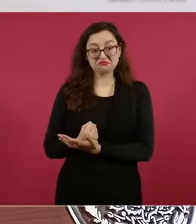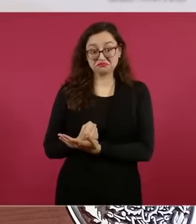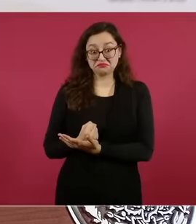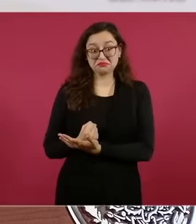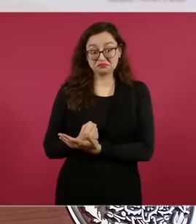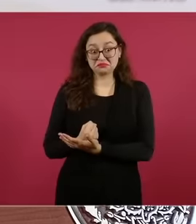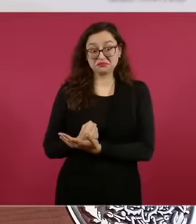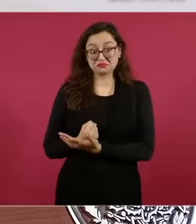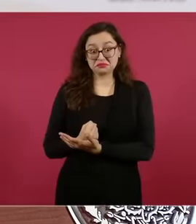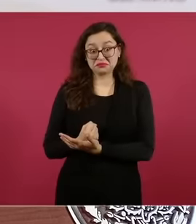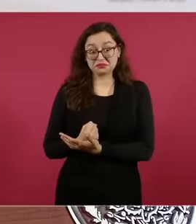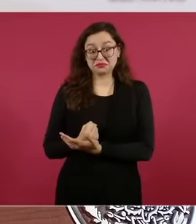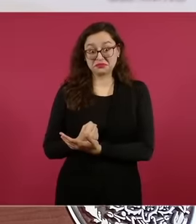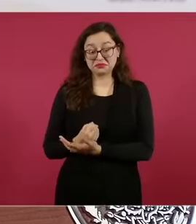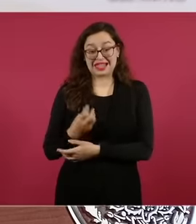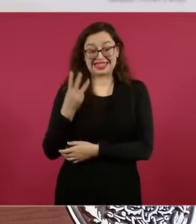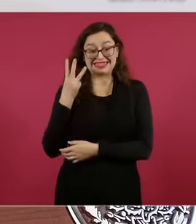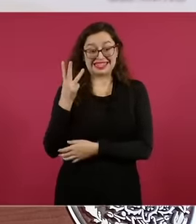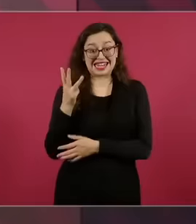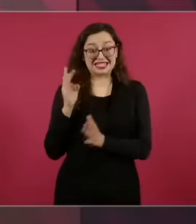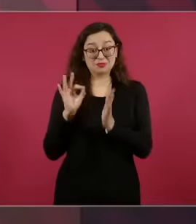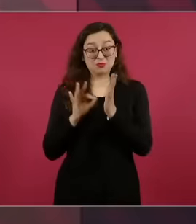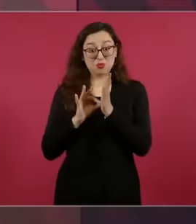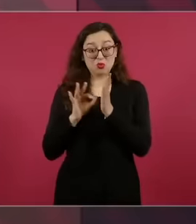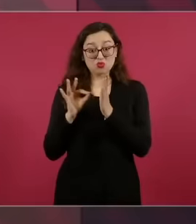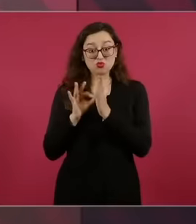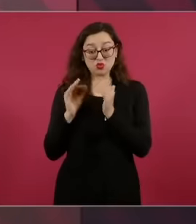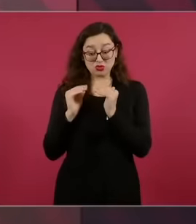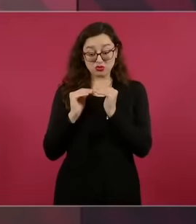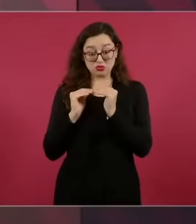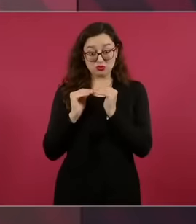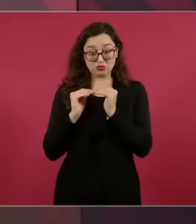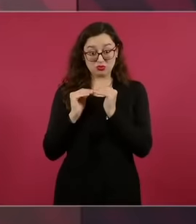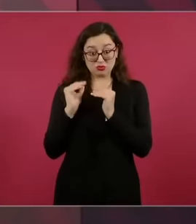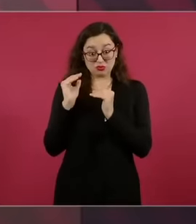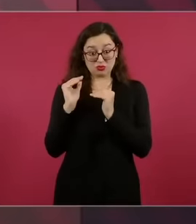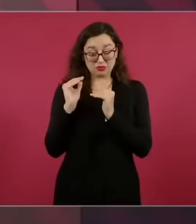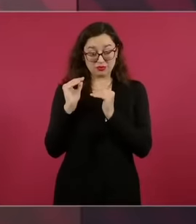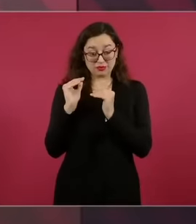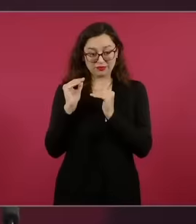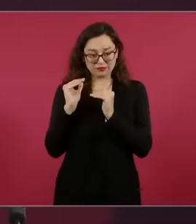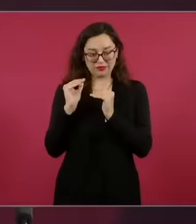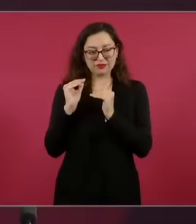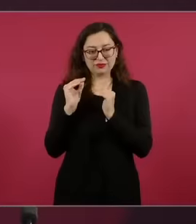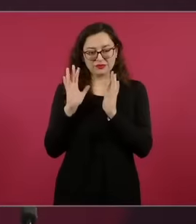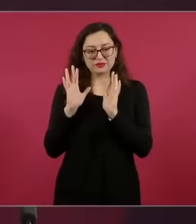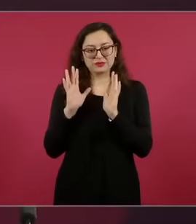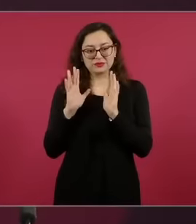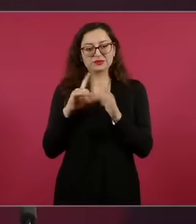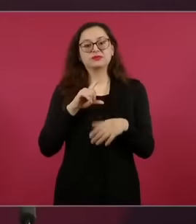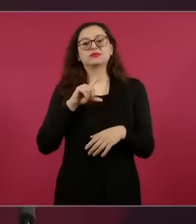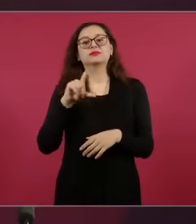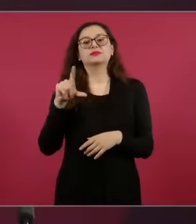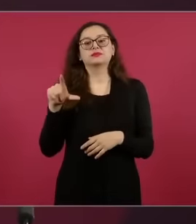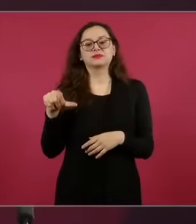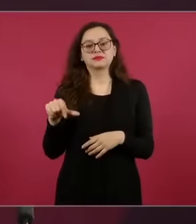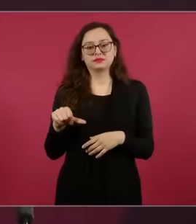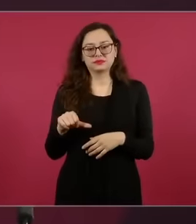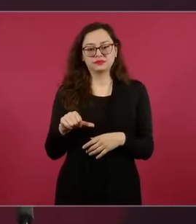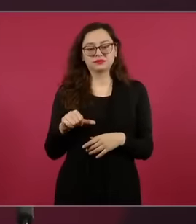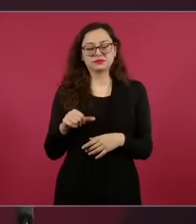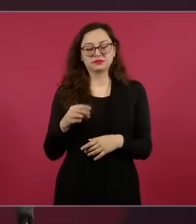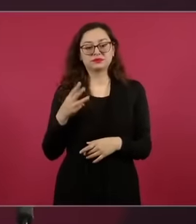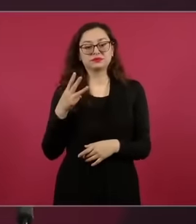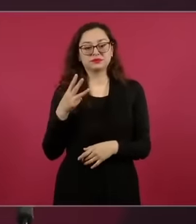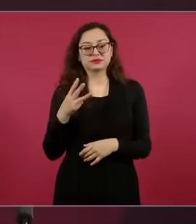muy poca ventaja, 3 puntos. Claro que después, ya a los